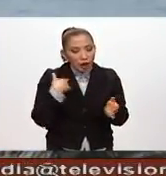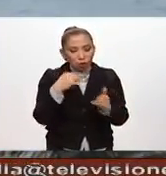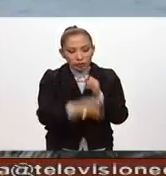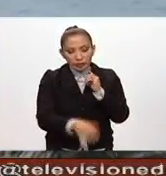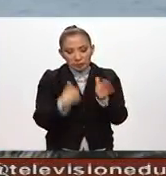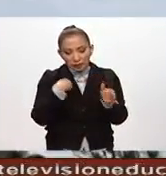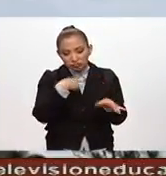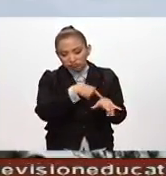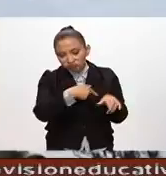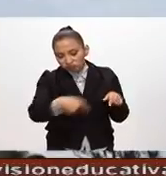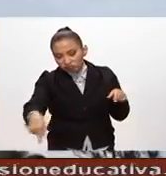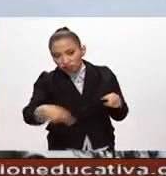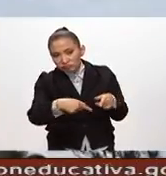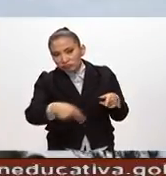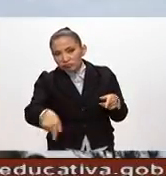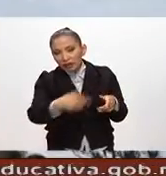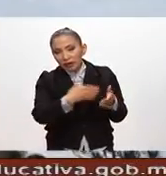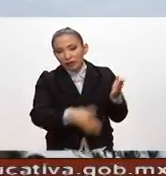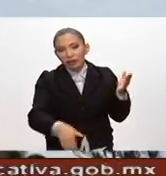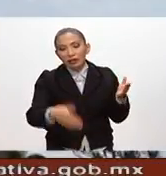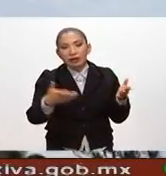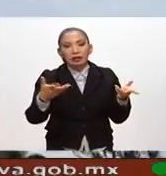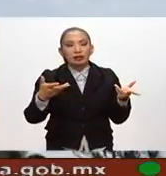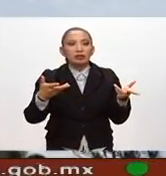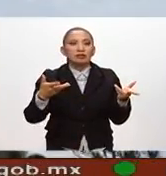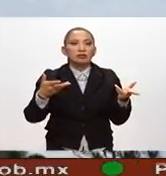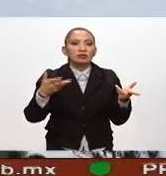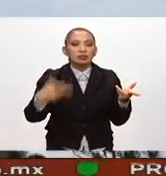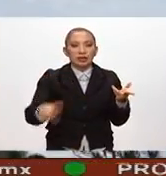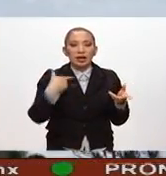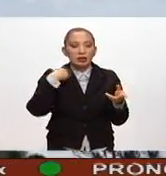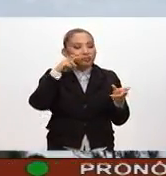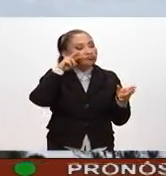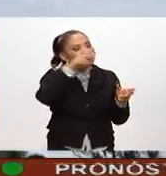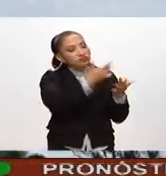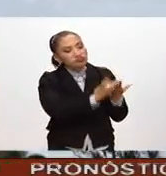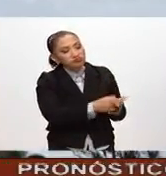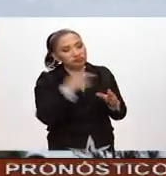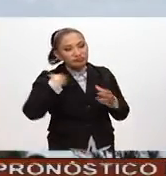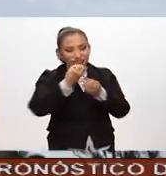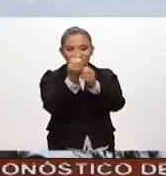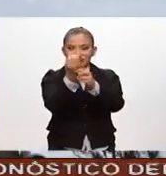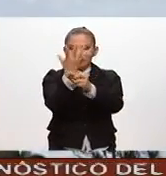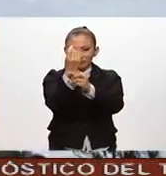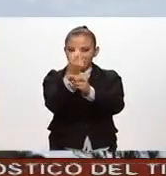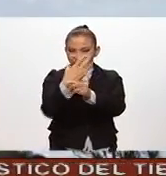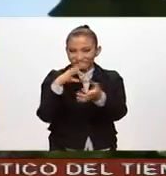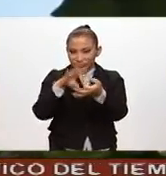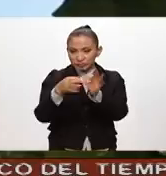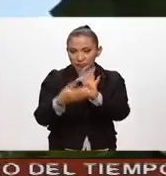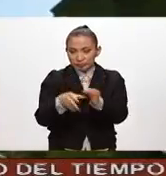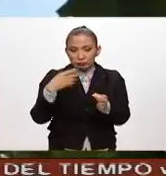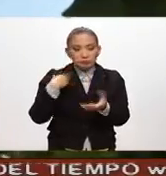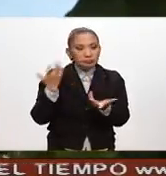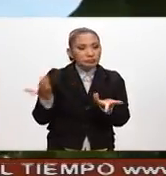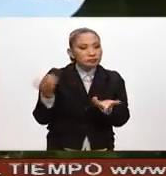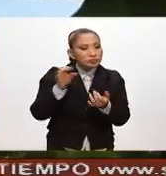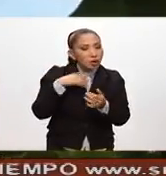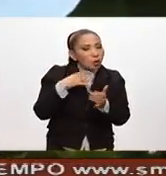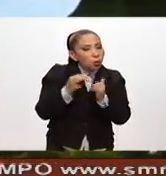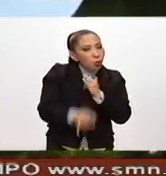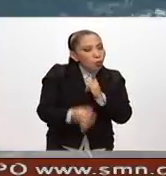horas del pasaje de la antorcha olímpica, y un sprint final en el